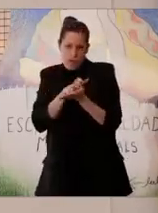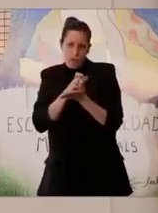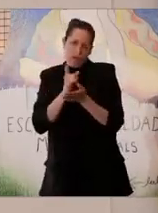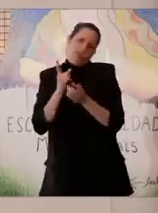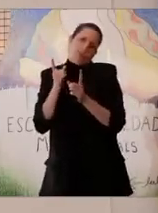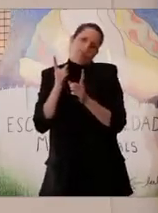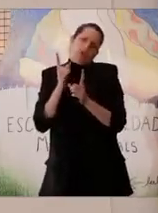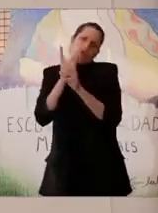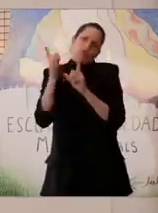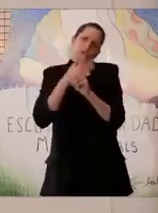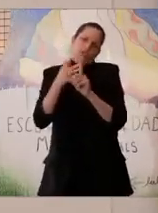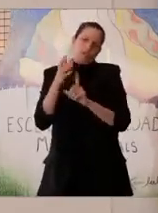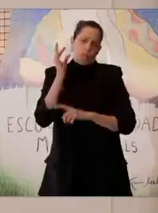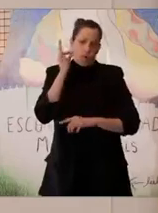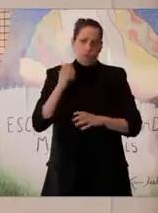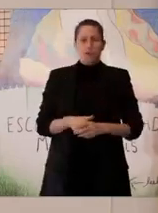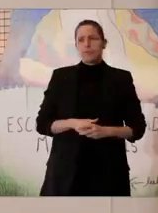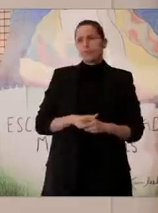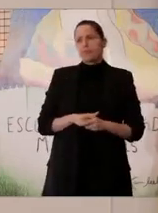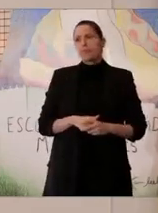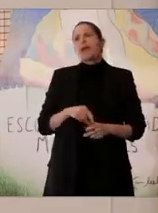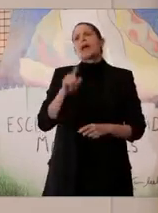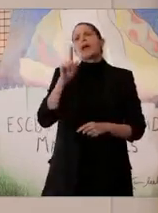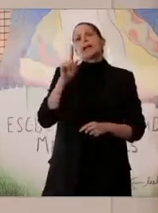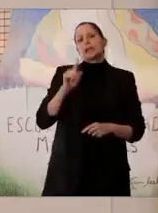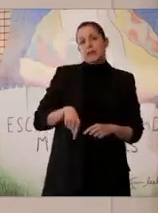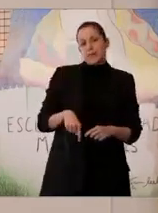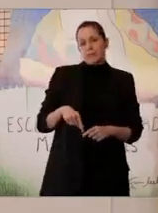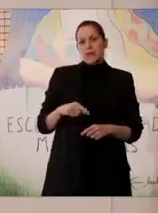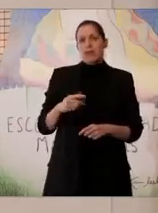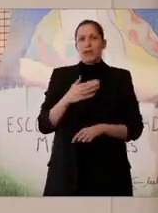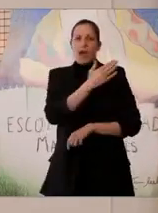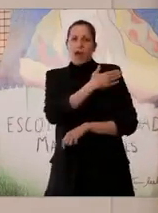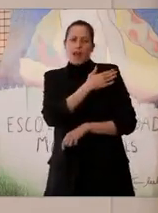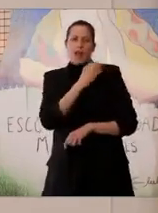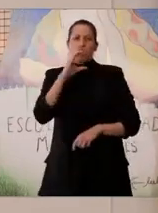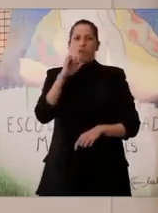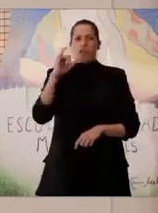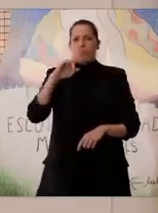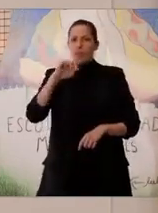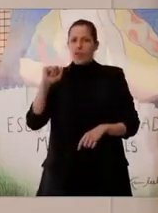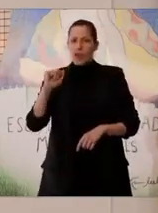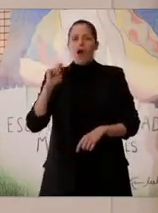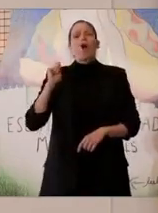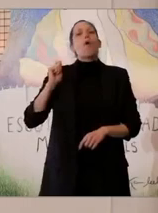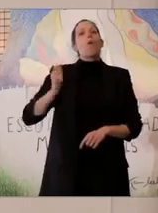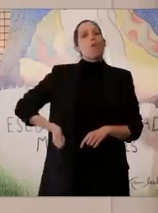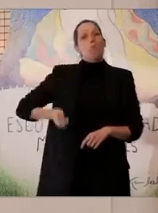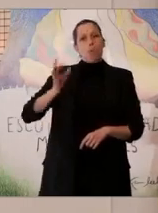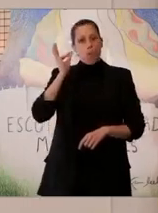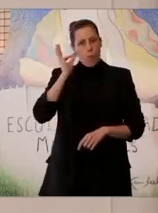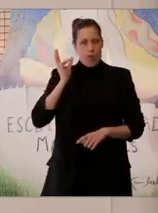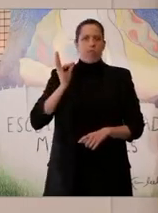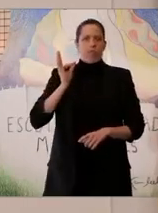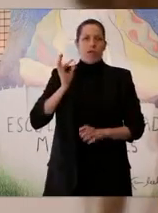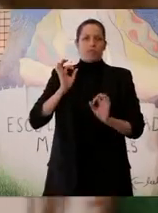me podría extender. Y también contamos con Cira García, que también es una reputada jueza de violencia de género. Es la